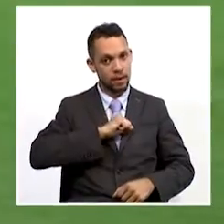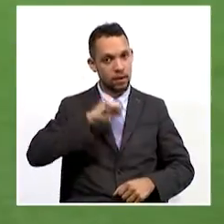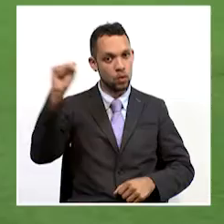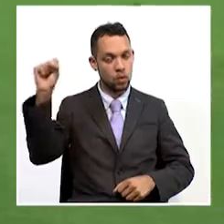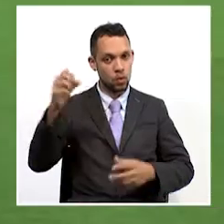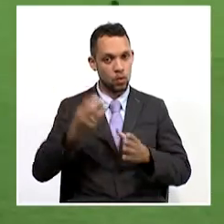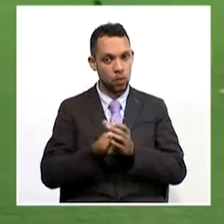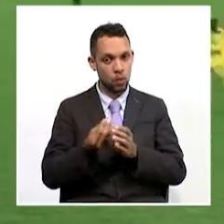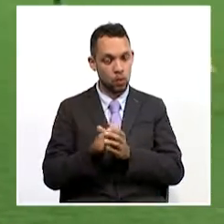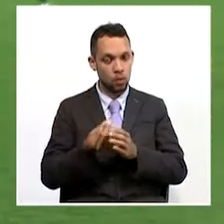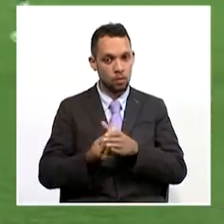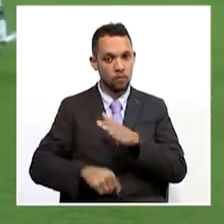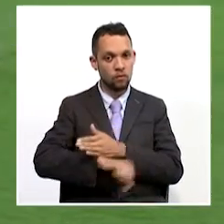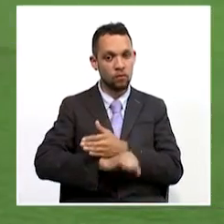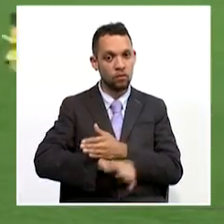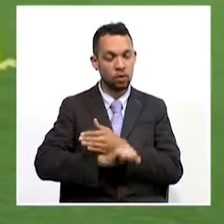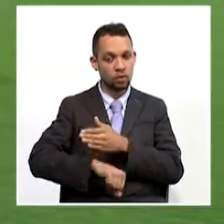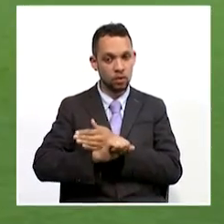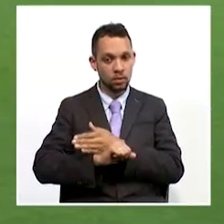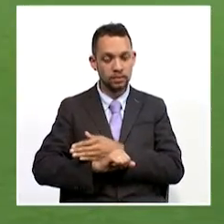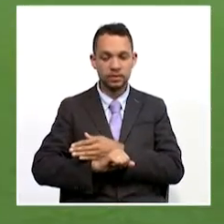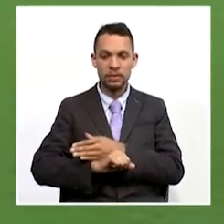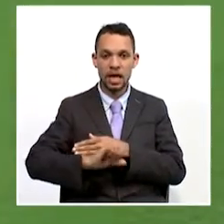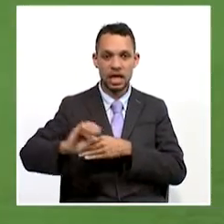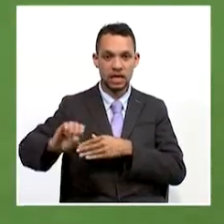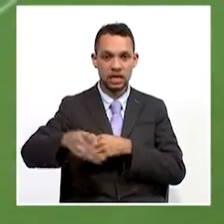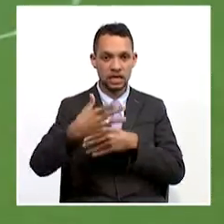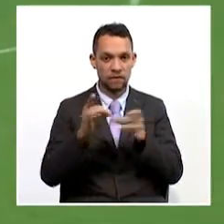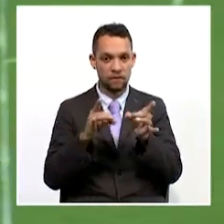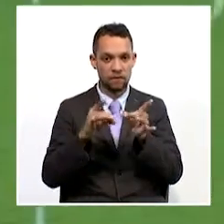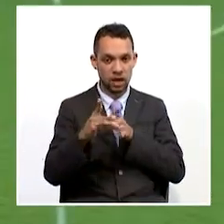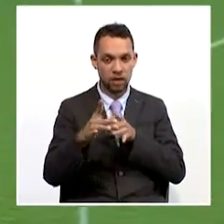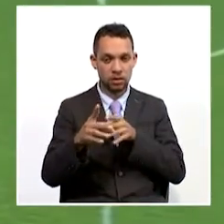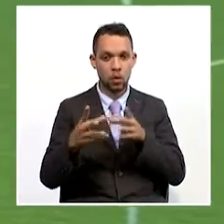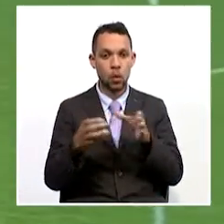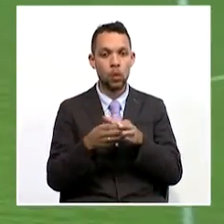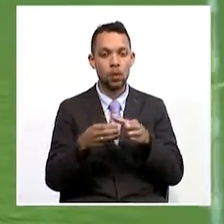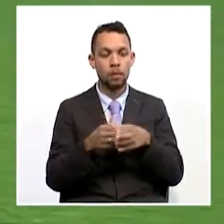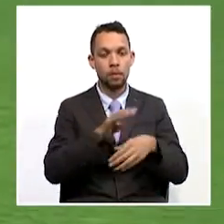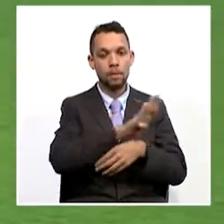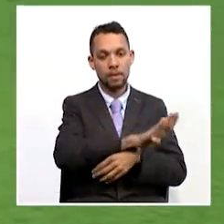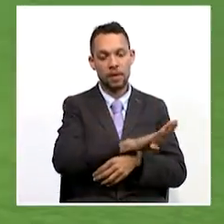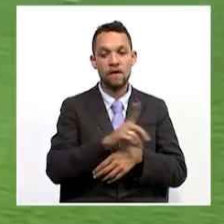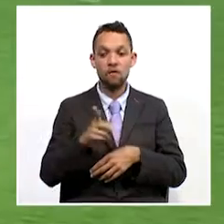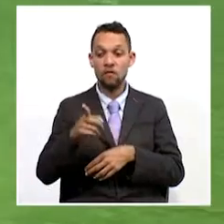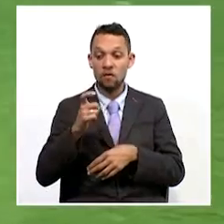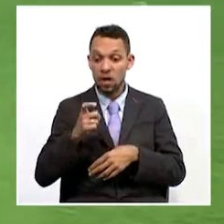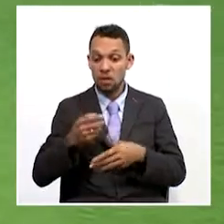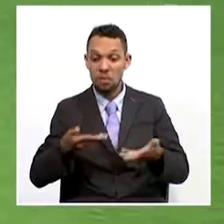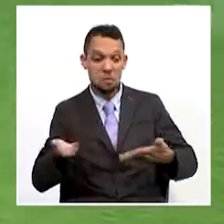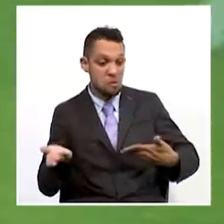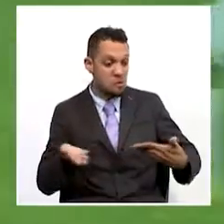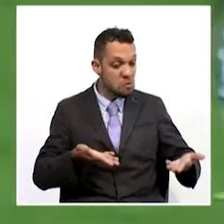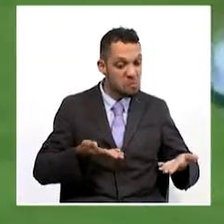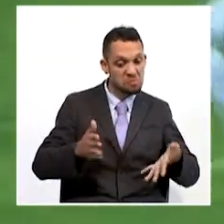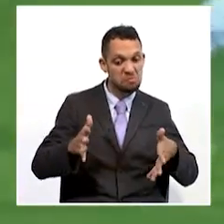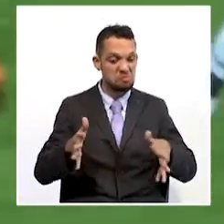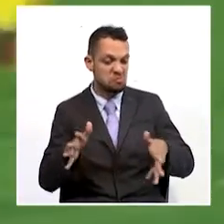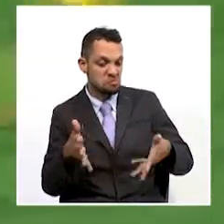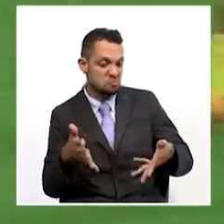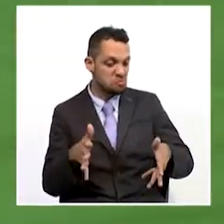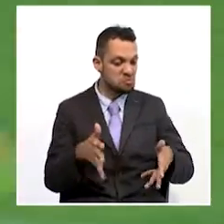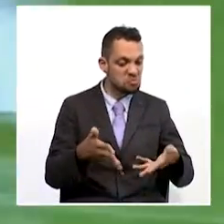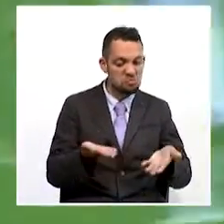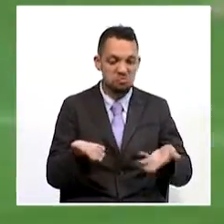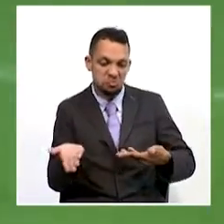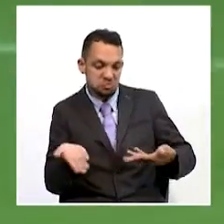el cuadro matecaña en esta quinta fecha del torneo de la B, deja muchos sinsabores por la falta de fútbol que mostró el equipo en el terreno de juego